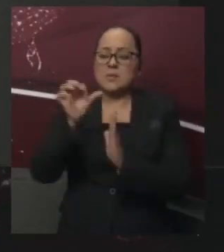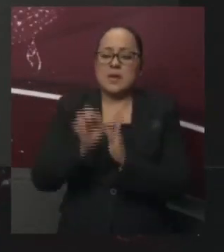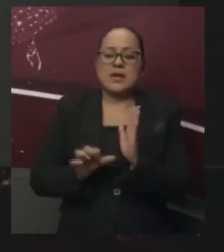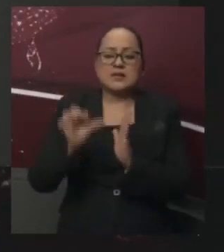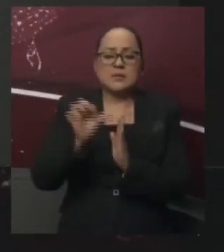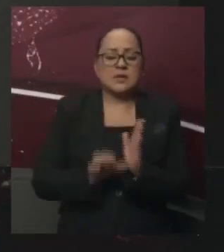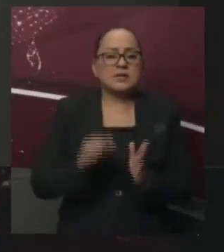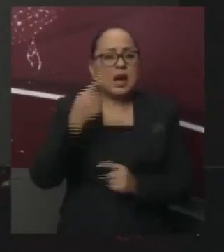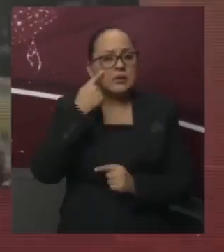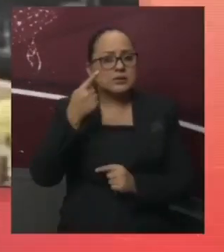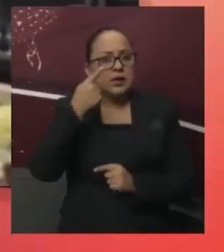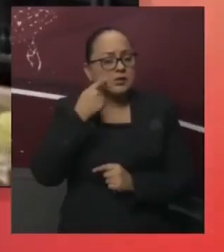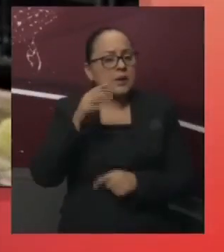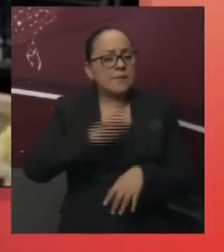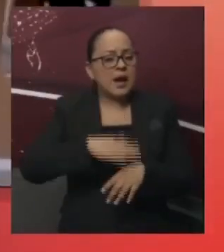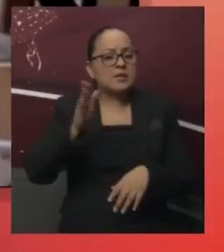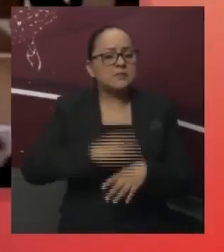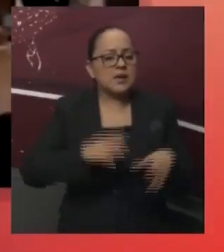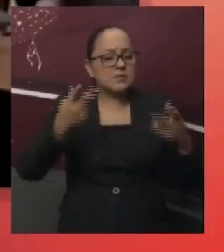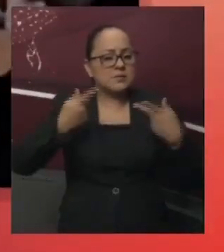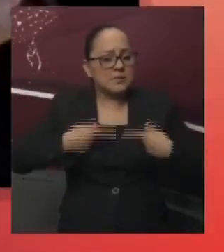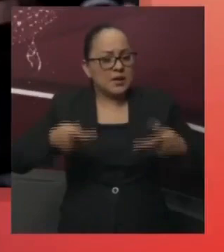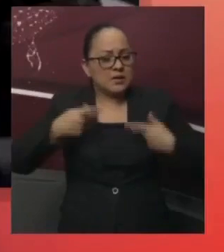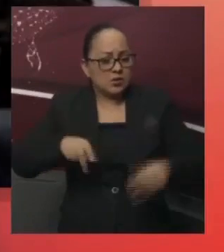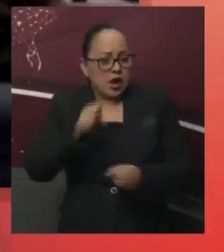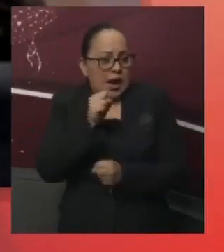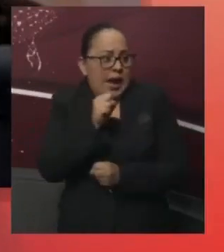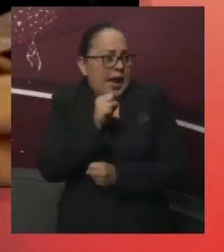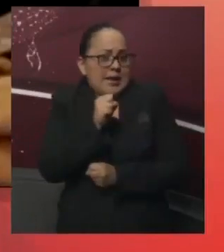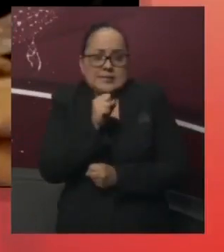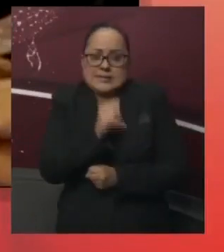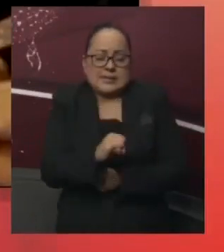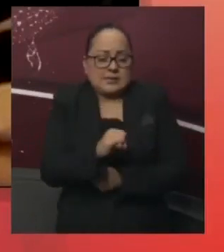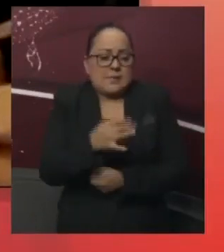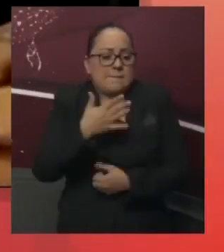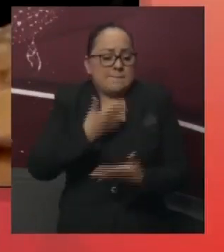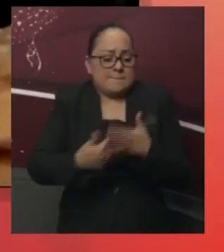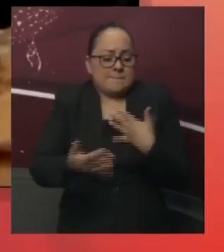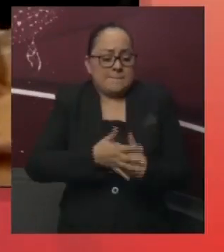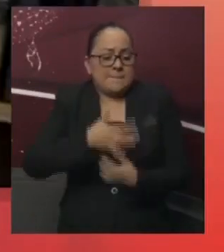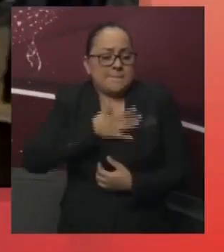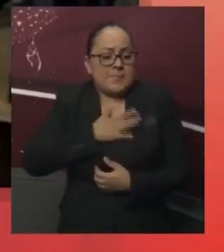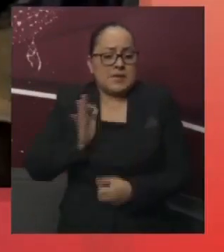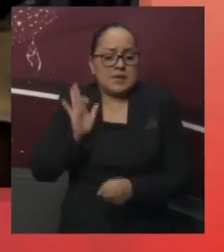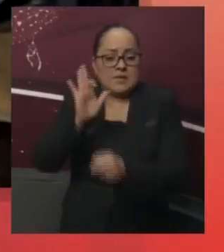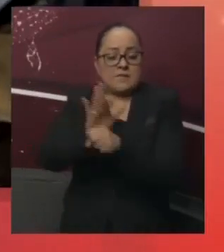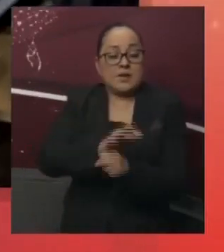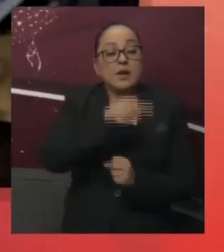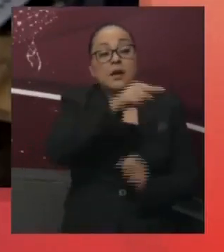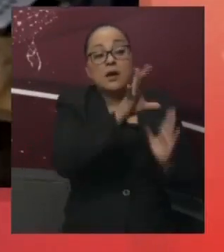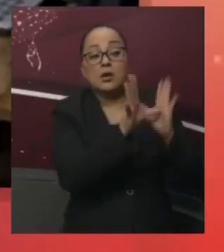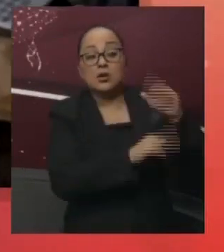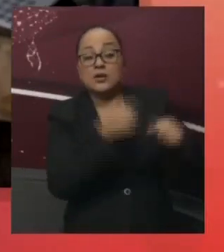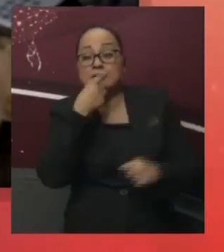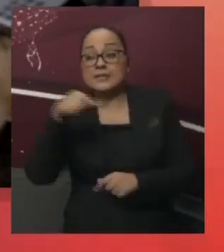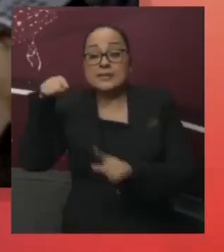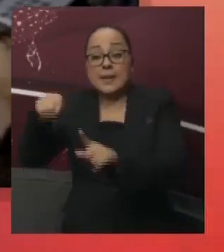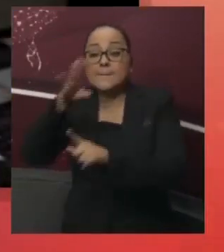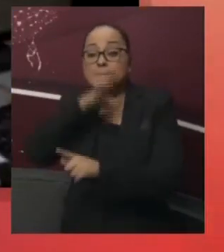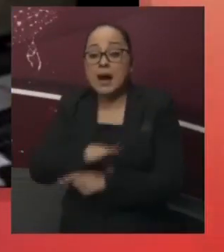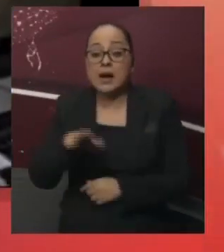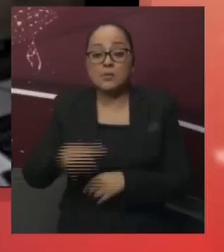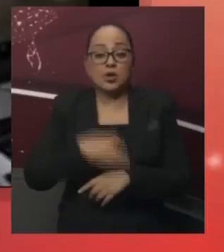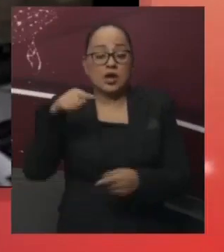casos crecientes de ciudadanos que hacen justicia de propia mano. Y yo sé que la Constitución lo condena, porque eso es un país